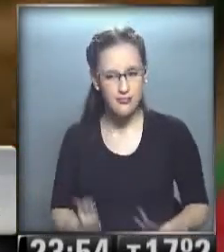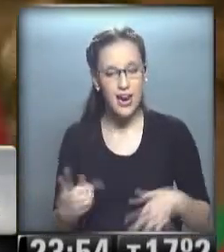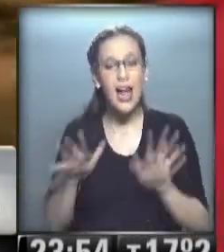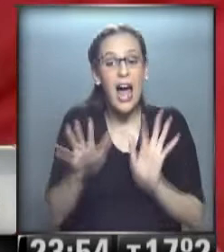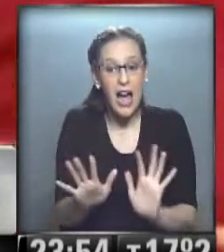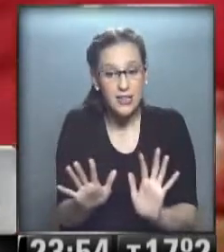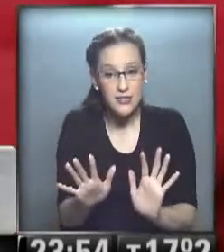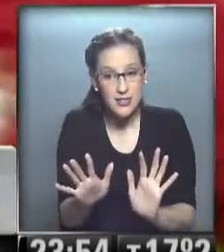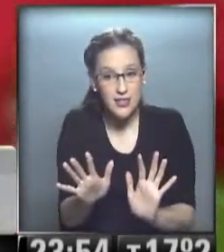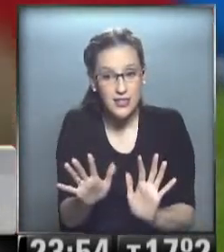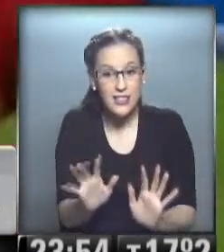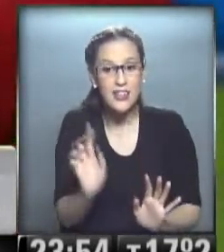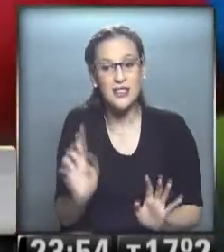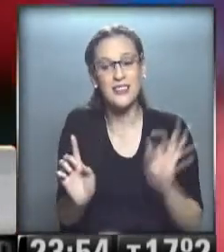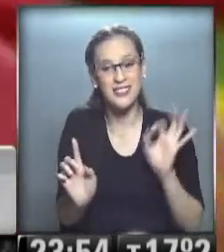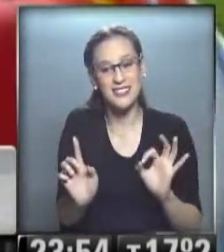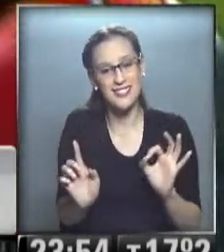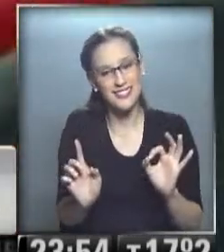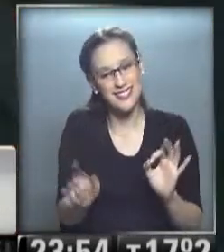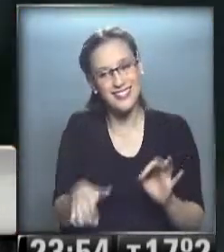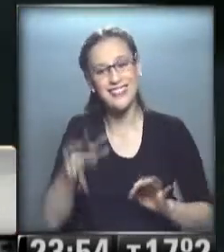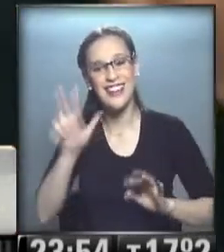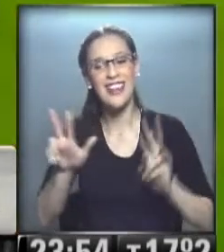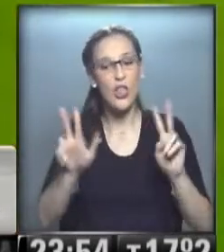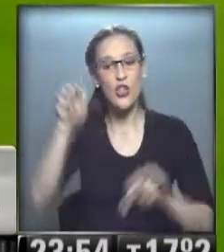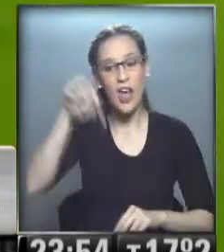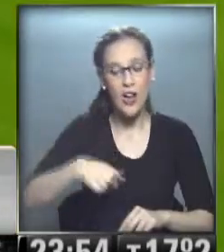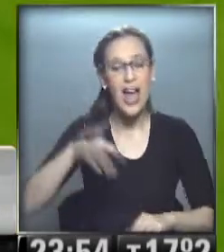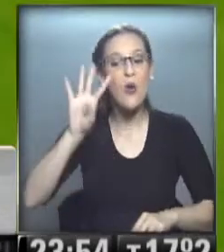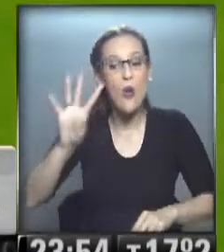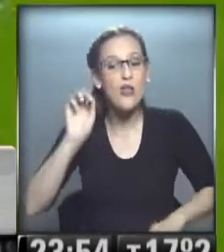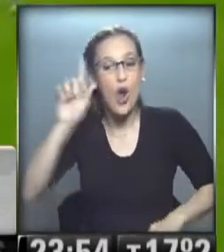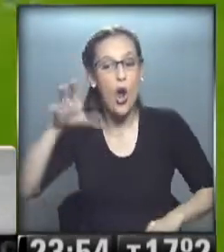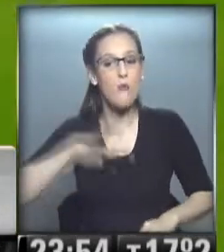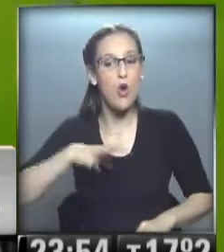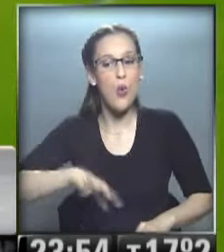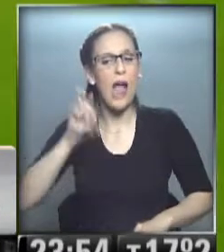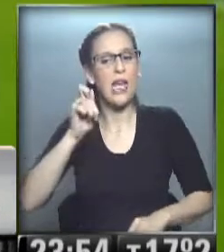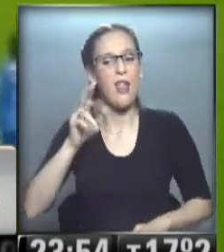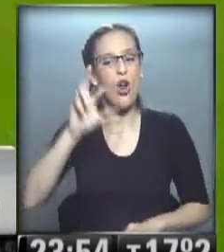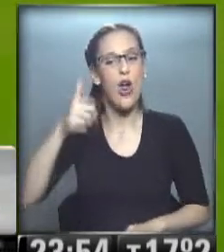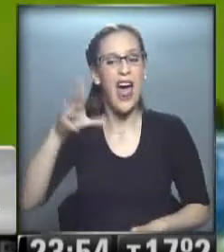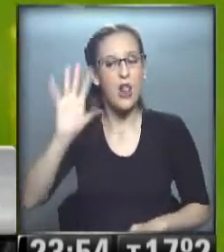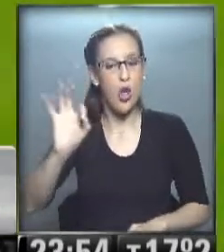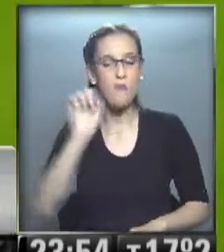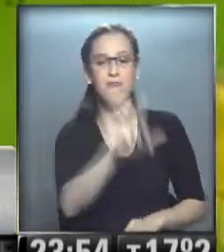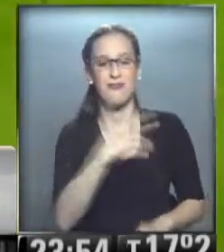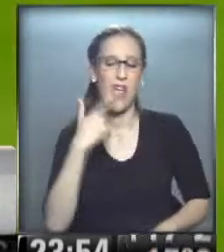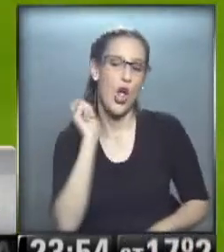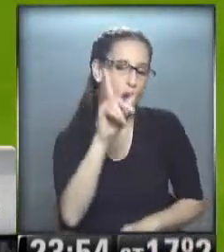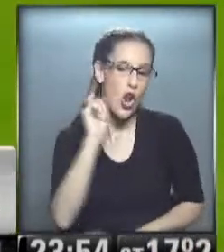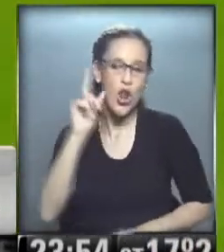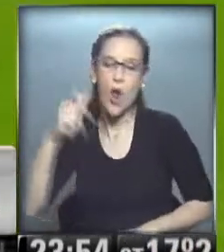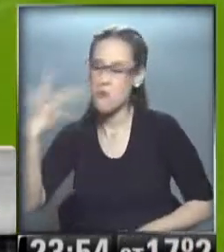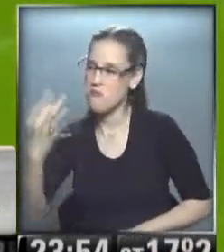entonces, con el 1-0 de la ida, más el 3-2 de ahora, los 4 goles de Portugal los marcó Cristiano Ronaldo. Y por eso Portugal está clasificado